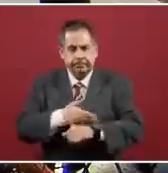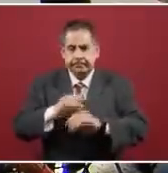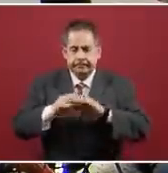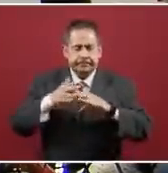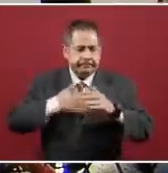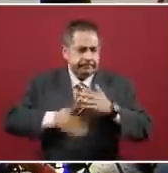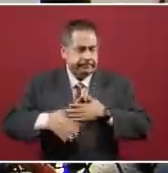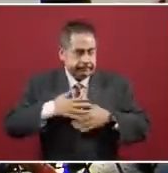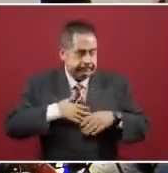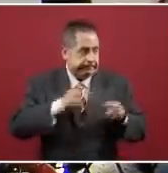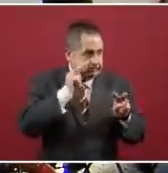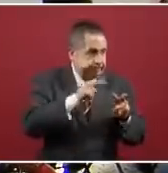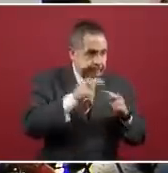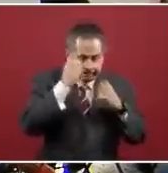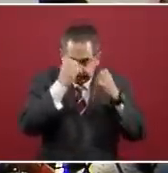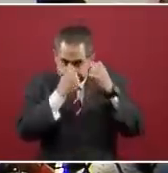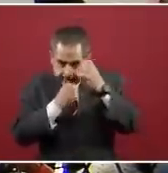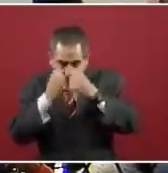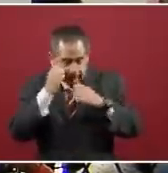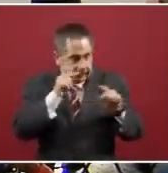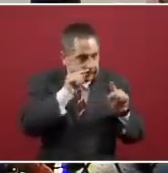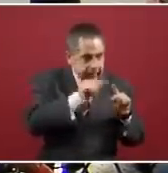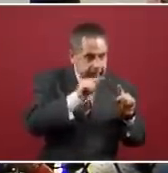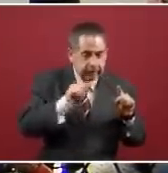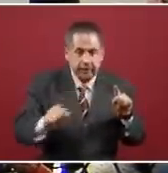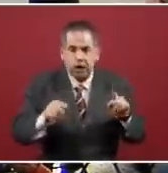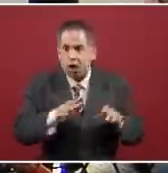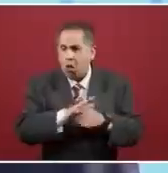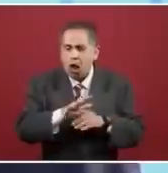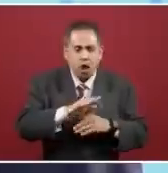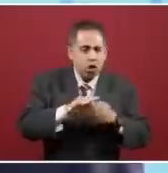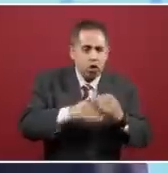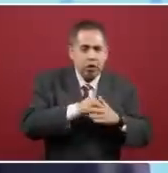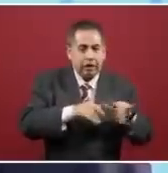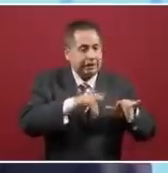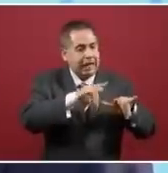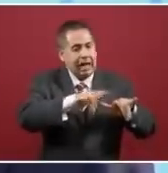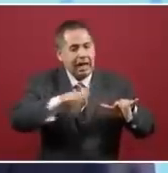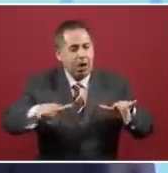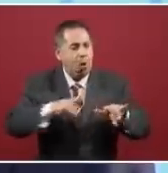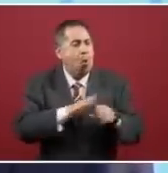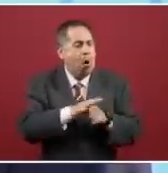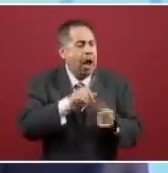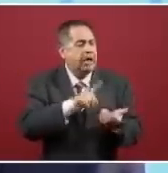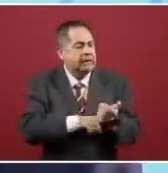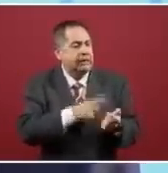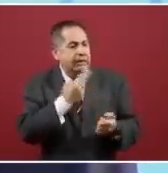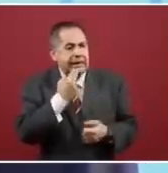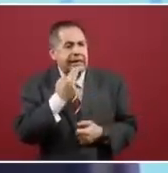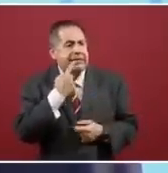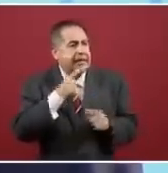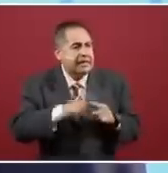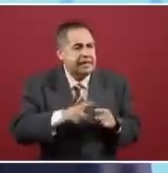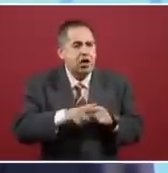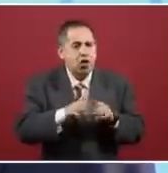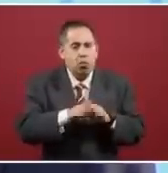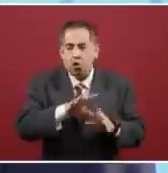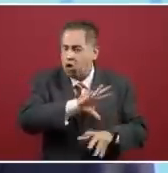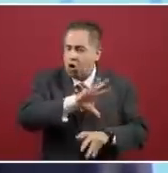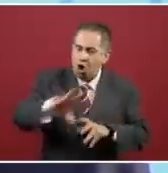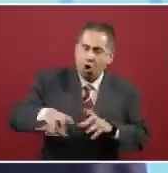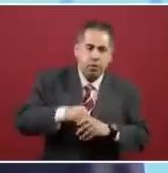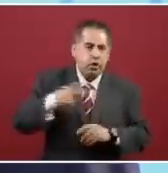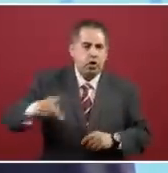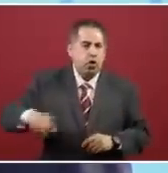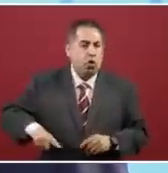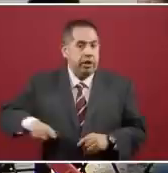exhaustivo. Analizamos los perfiles de todas y cada una de las aeronaves que integran la flota del gobierno federal,